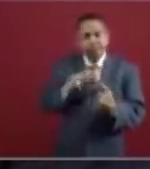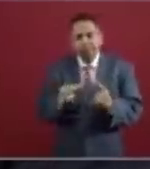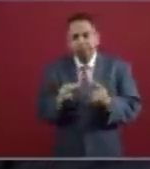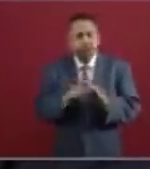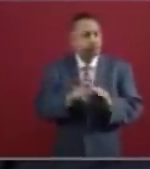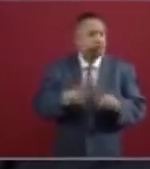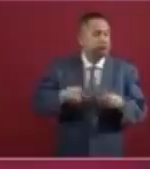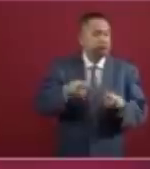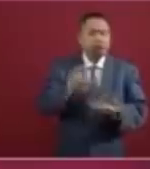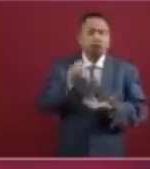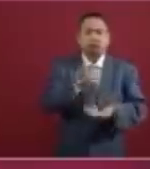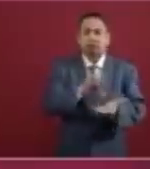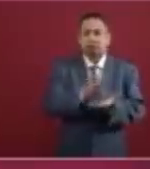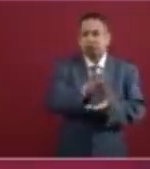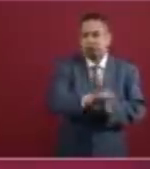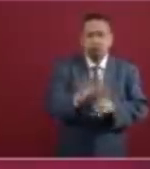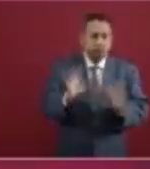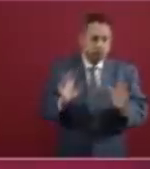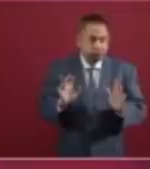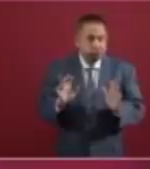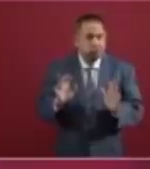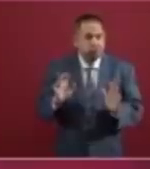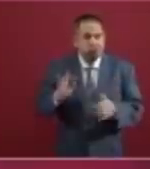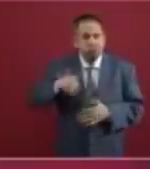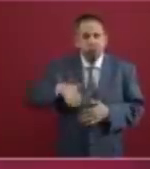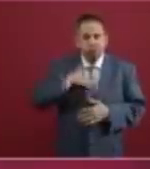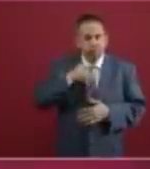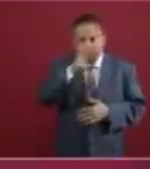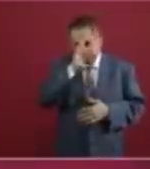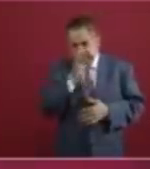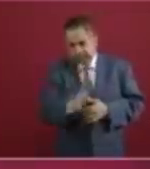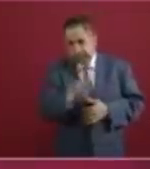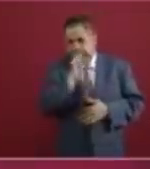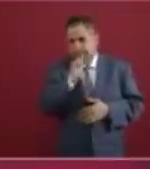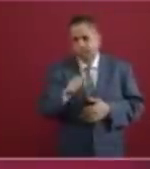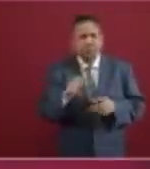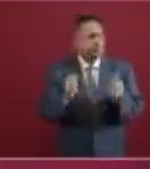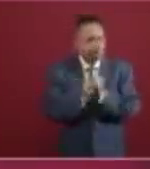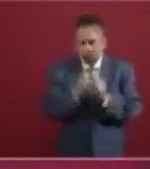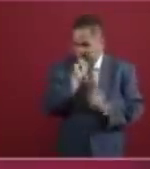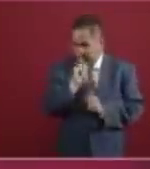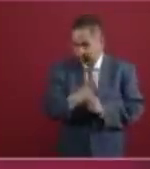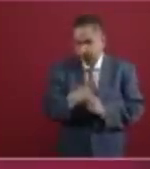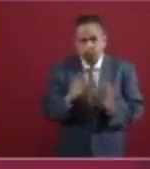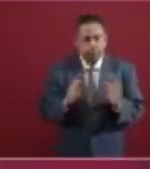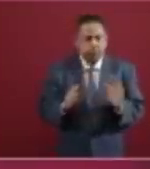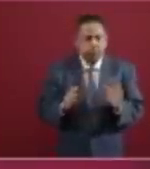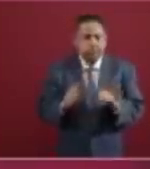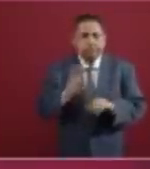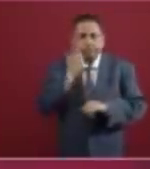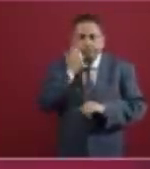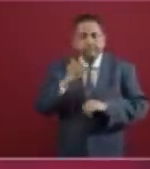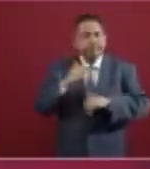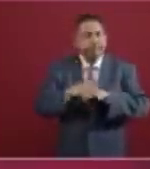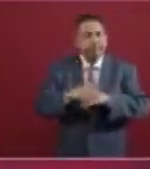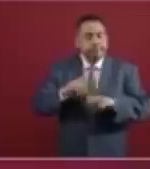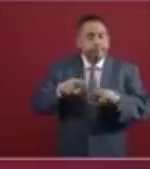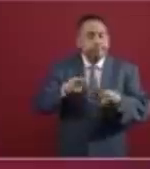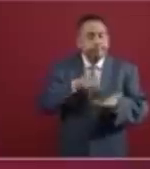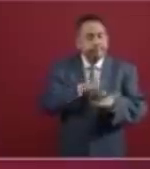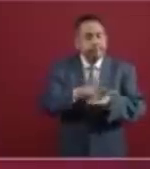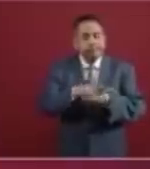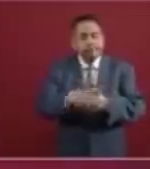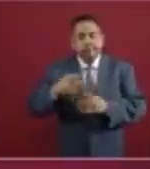fondos. Nosotros queremos hacer esto también por lo mismo, porque queremos que le llegue el apoyo a la